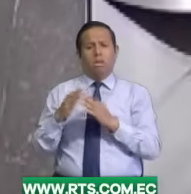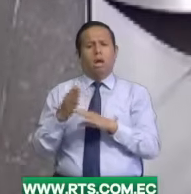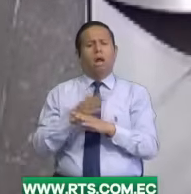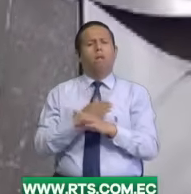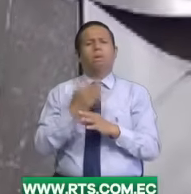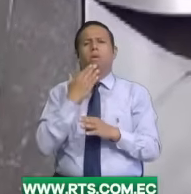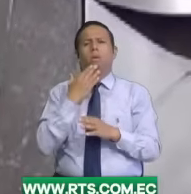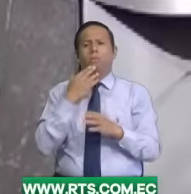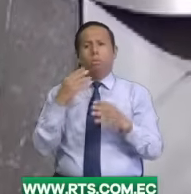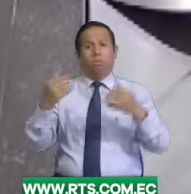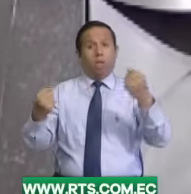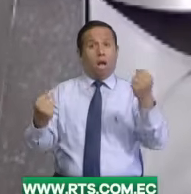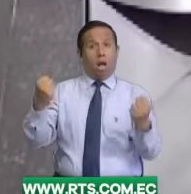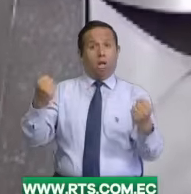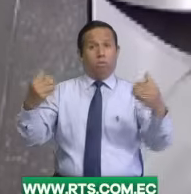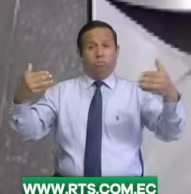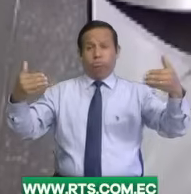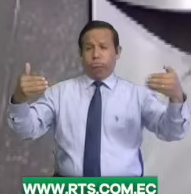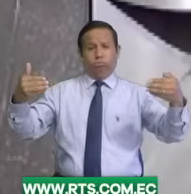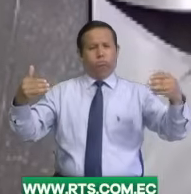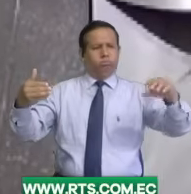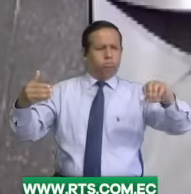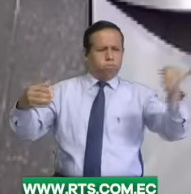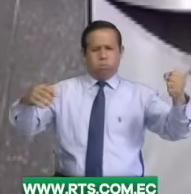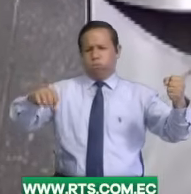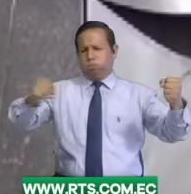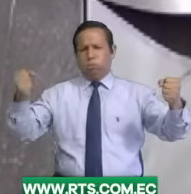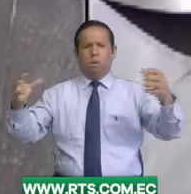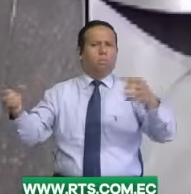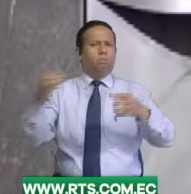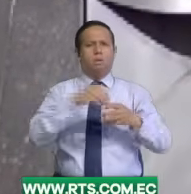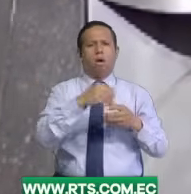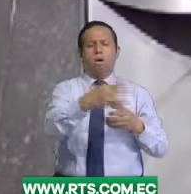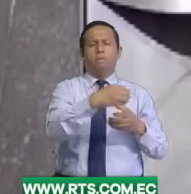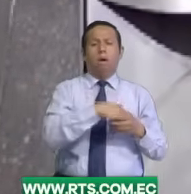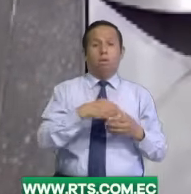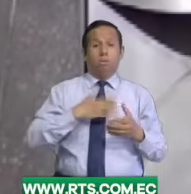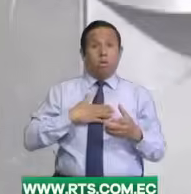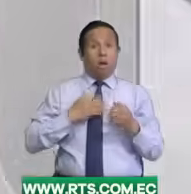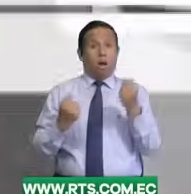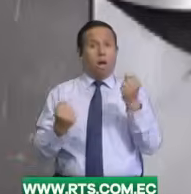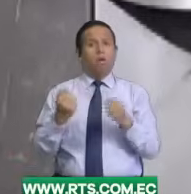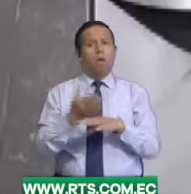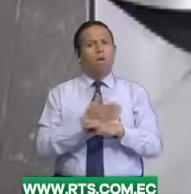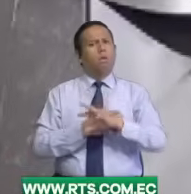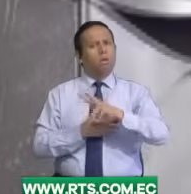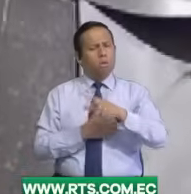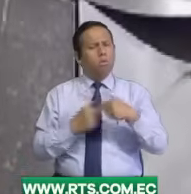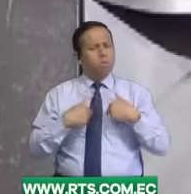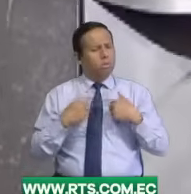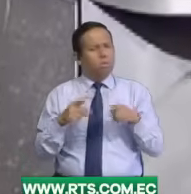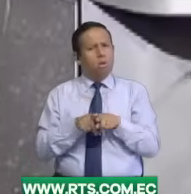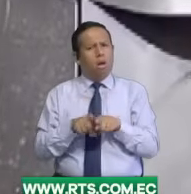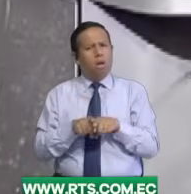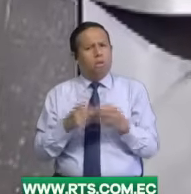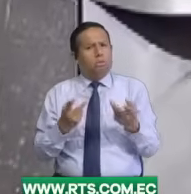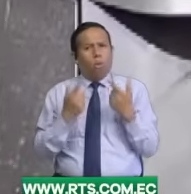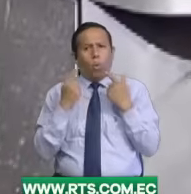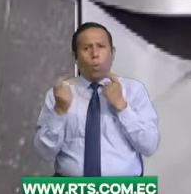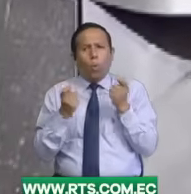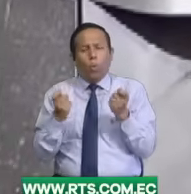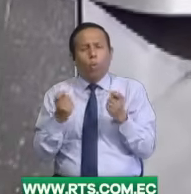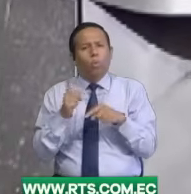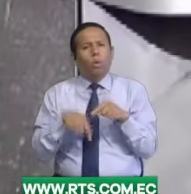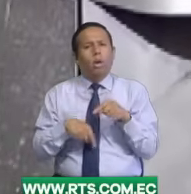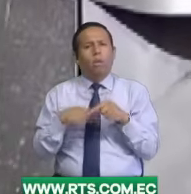los espejos los dos. Se han robado. A mí de esta camioneta me han llevado una vez los espejos. Entonces es imposible controlar porque, pese